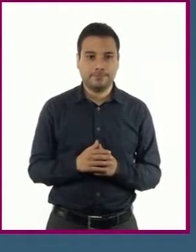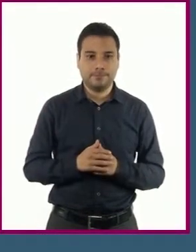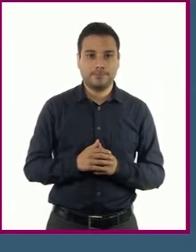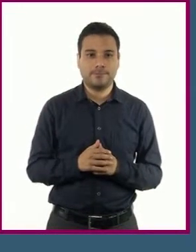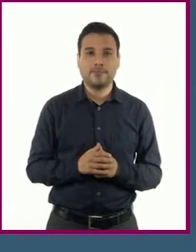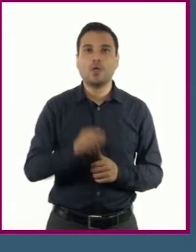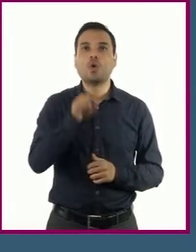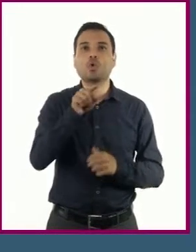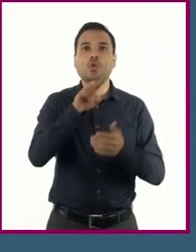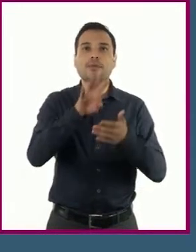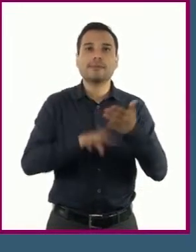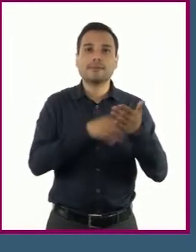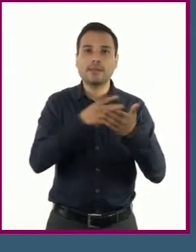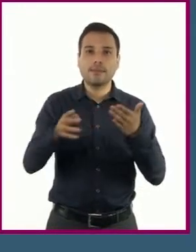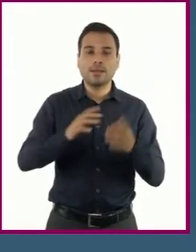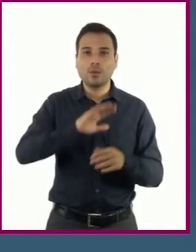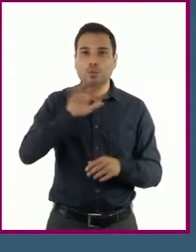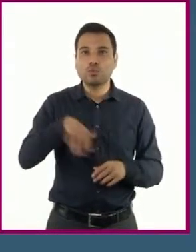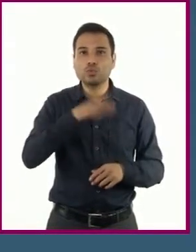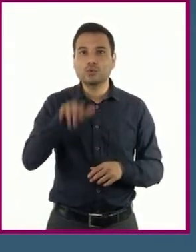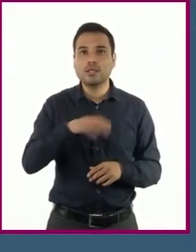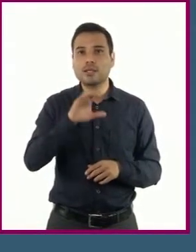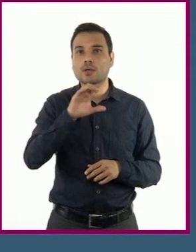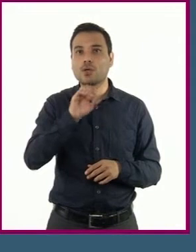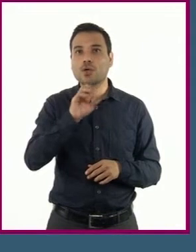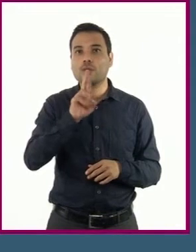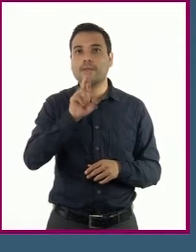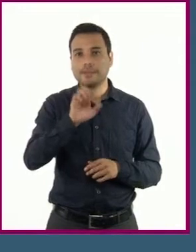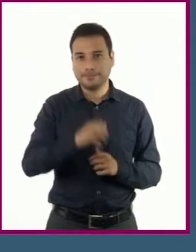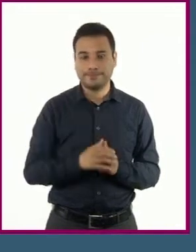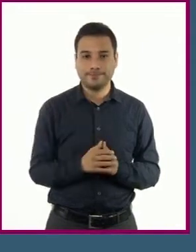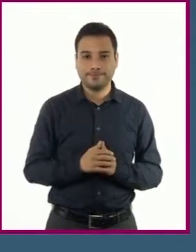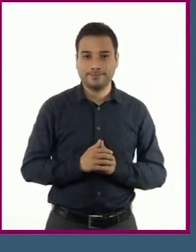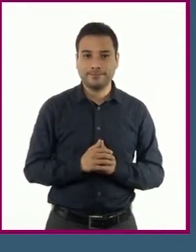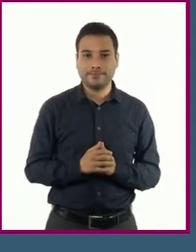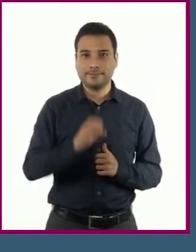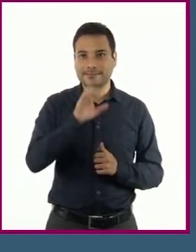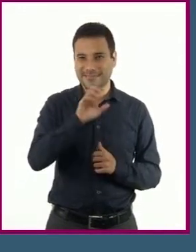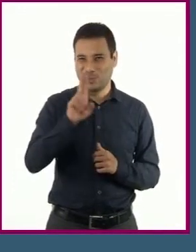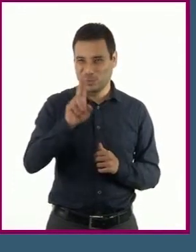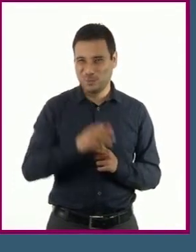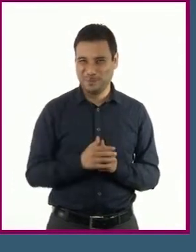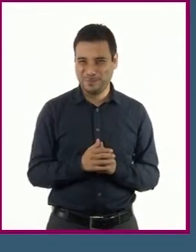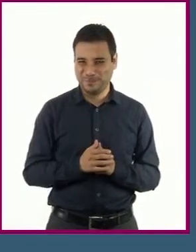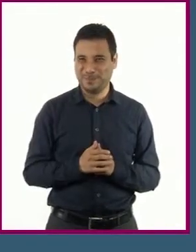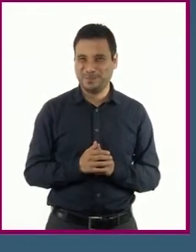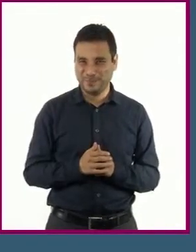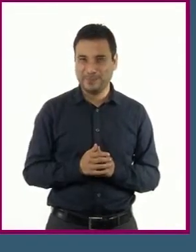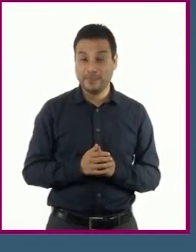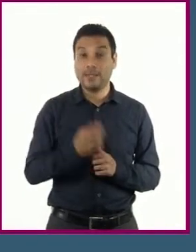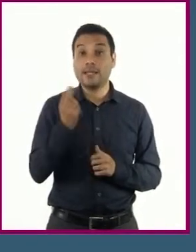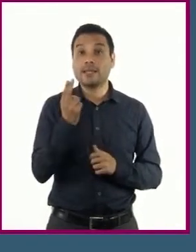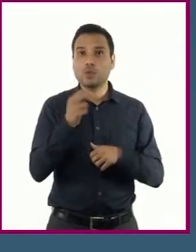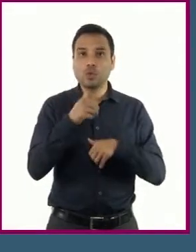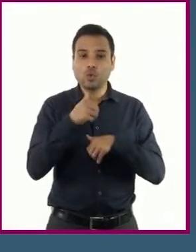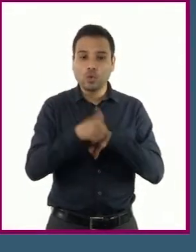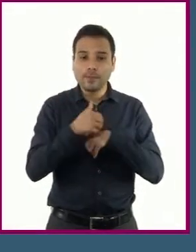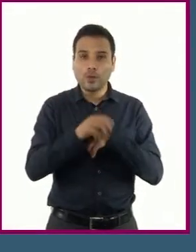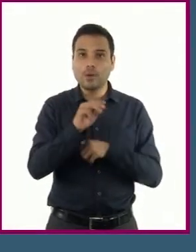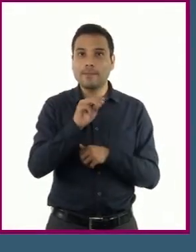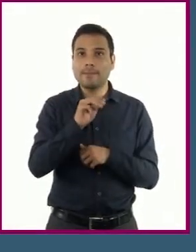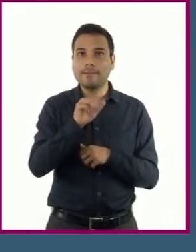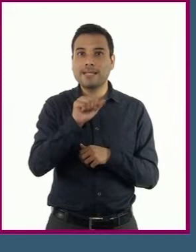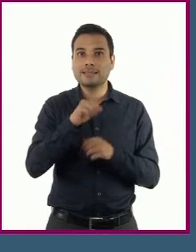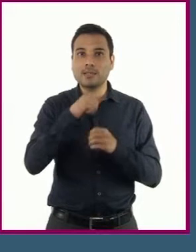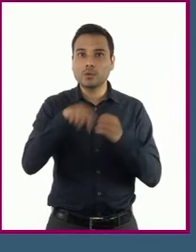Ubiquen en su tabla periódica el cobre. El dato que se necesitará es la masa atómica. Alumnas y